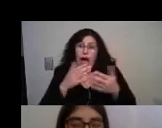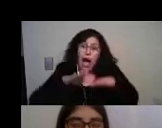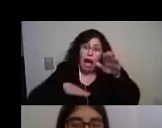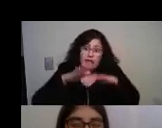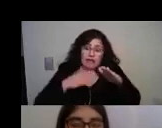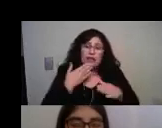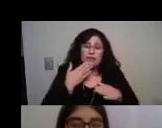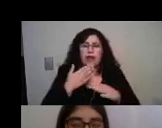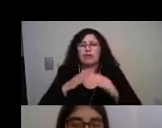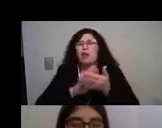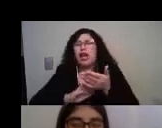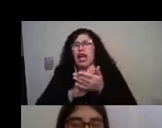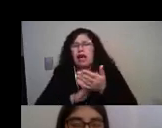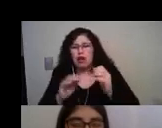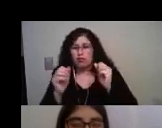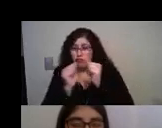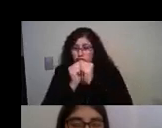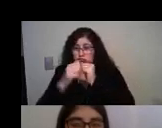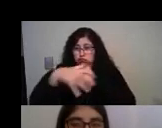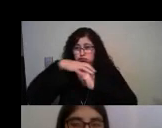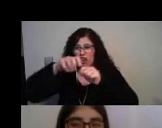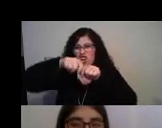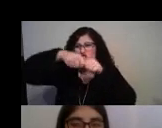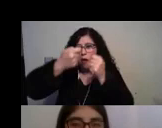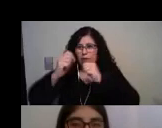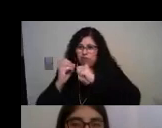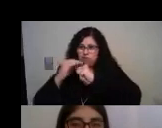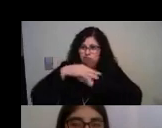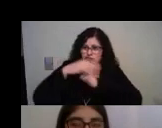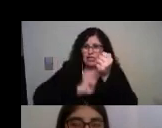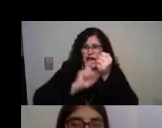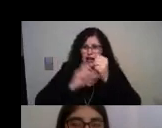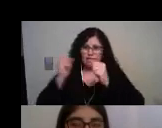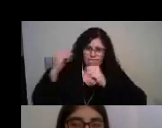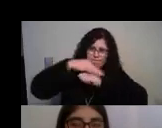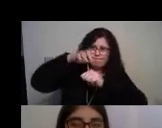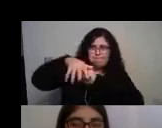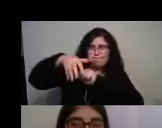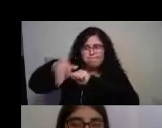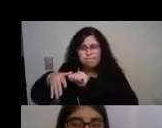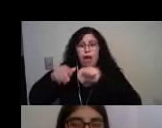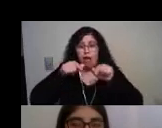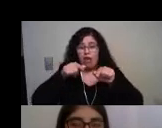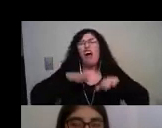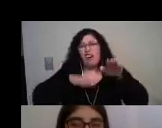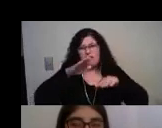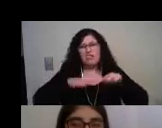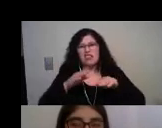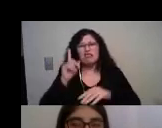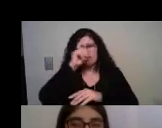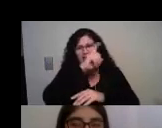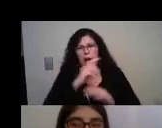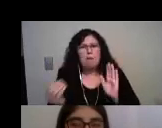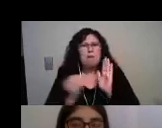una isquemia mucho mayor, probablemente uno esperaría encontrar alteraciones mucho más generales, ¿ya? Y no tan